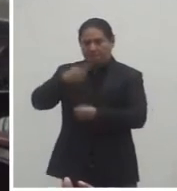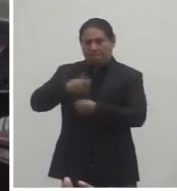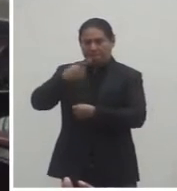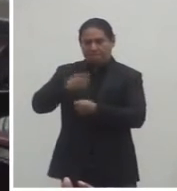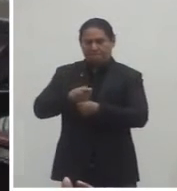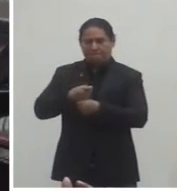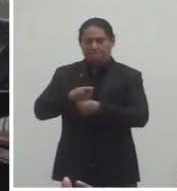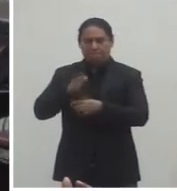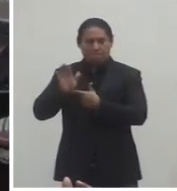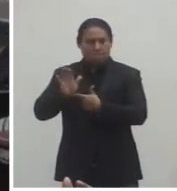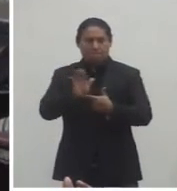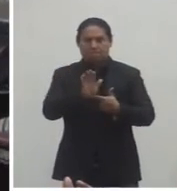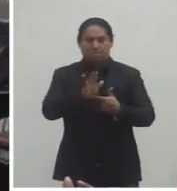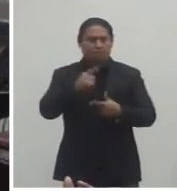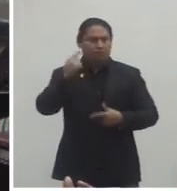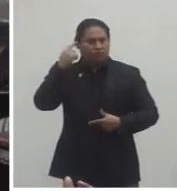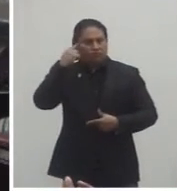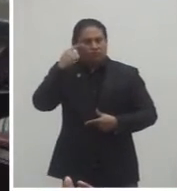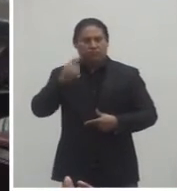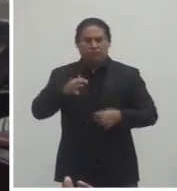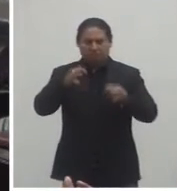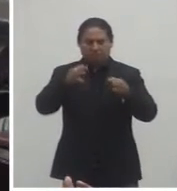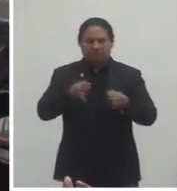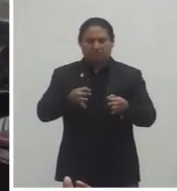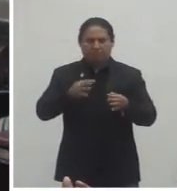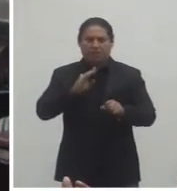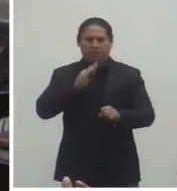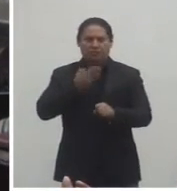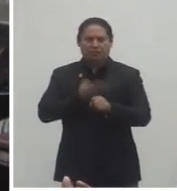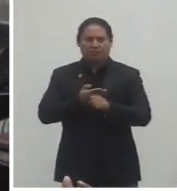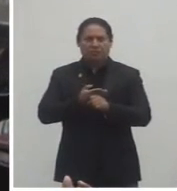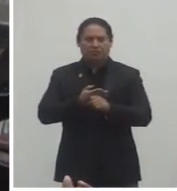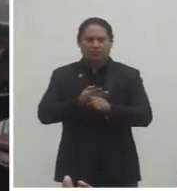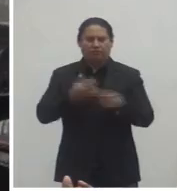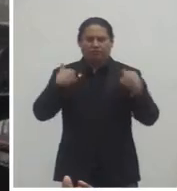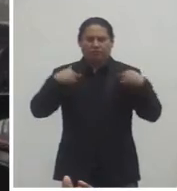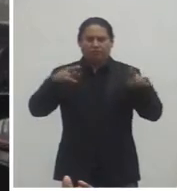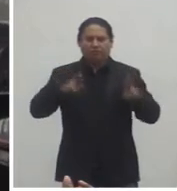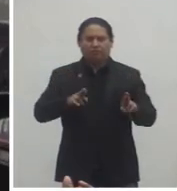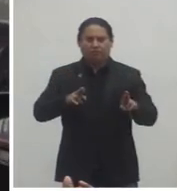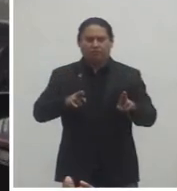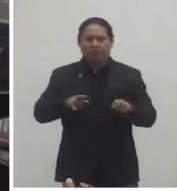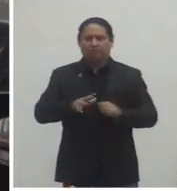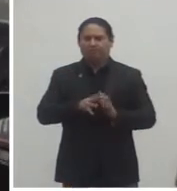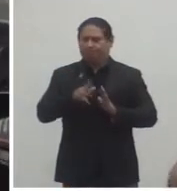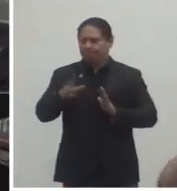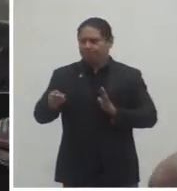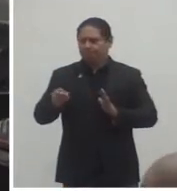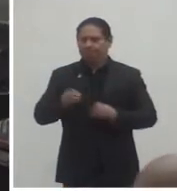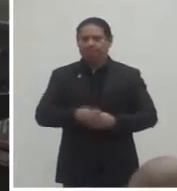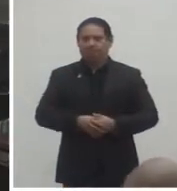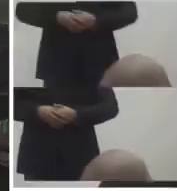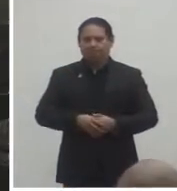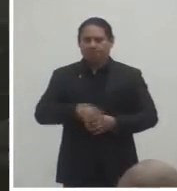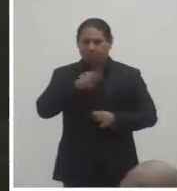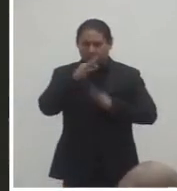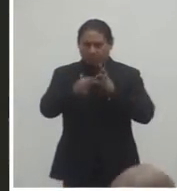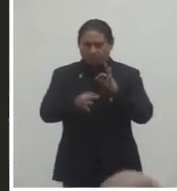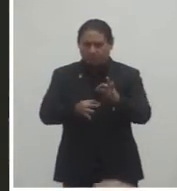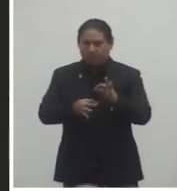en demostrar una actitud a la altura de la representación popular que ejercemos. Comparto todo